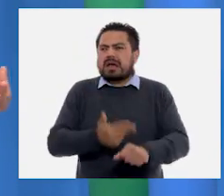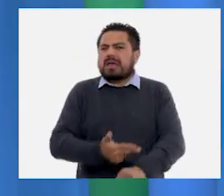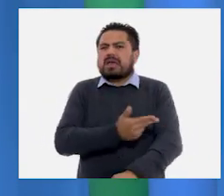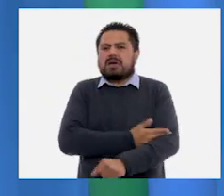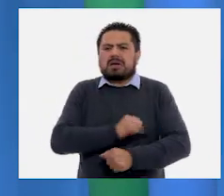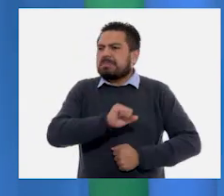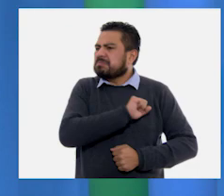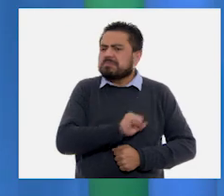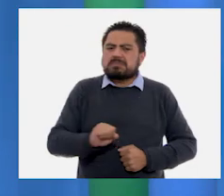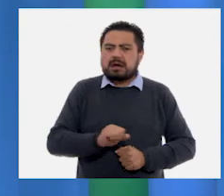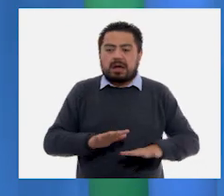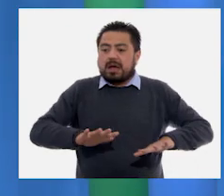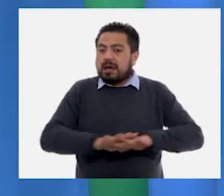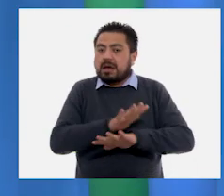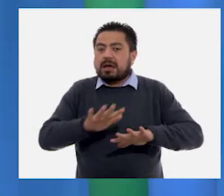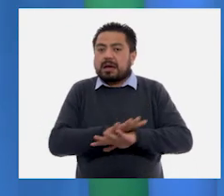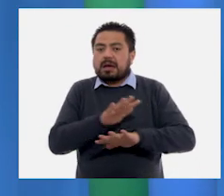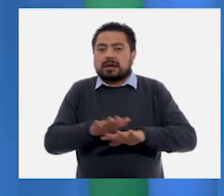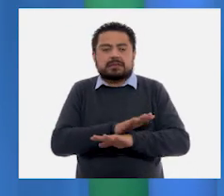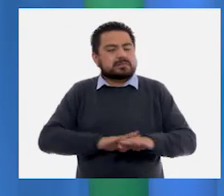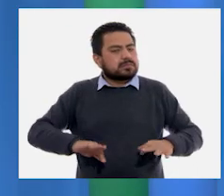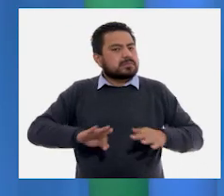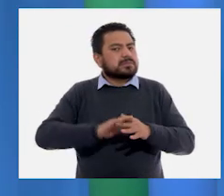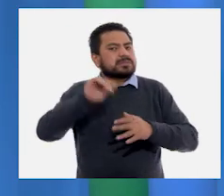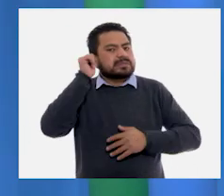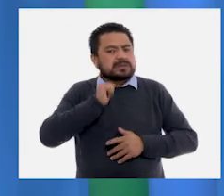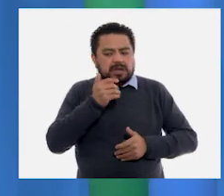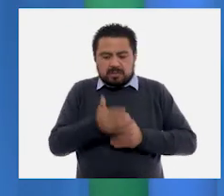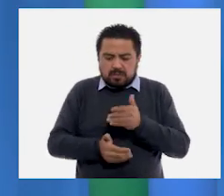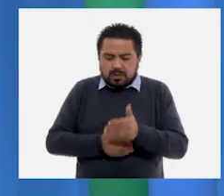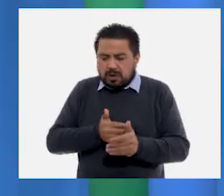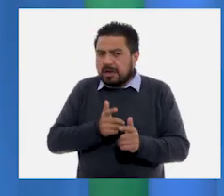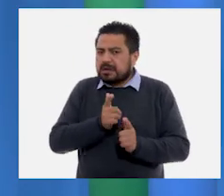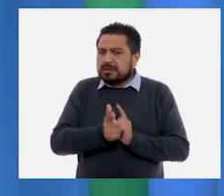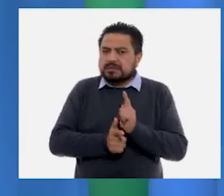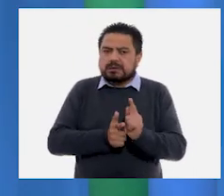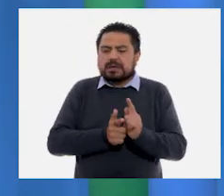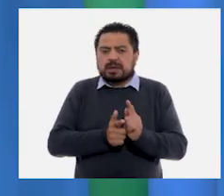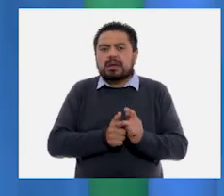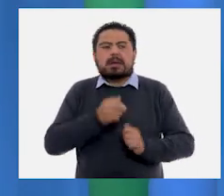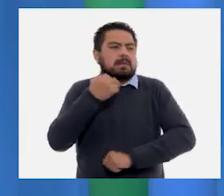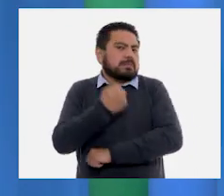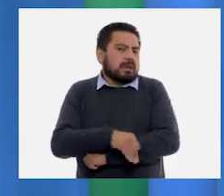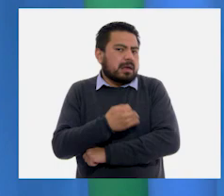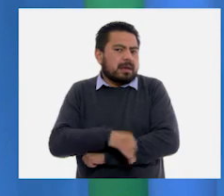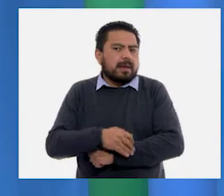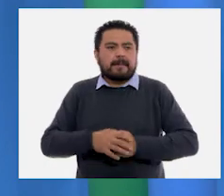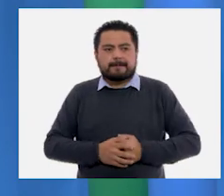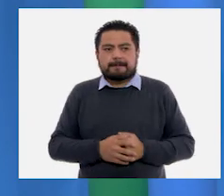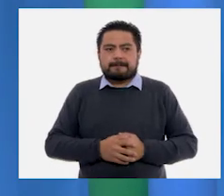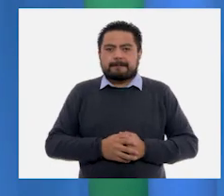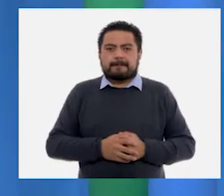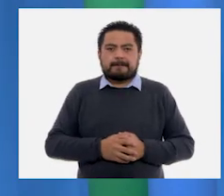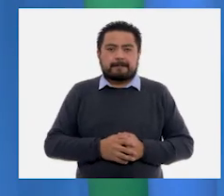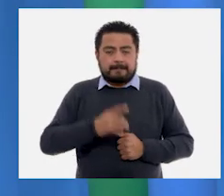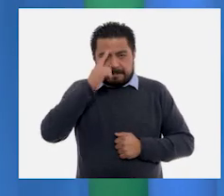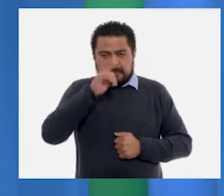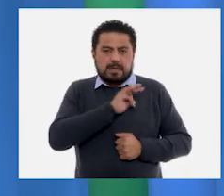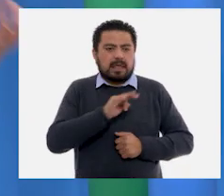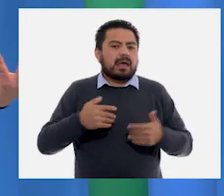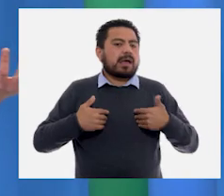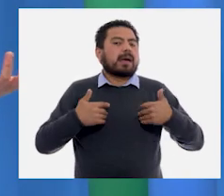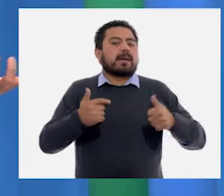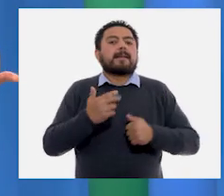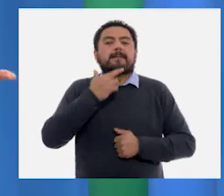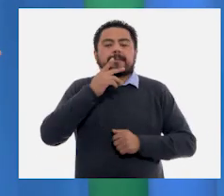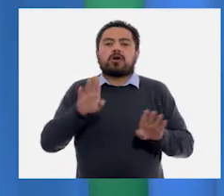villanos y en que los cambios casi siempre son procesos lentos y graduales. Para comprender mejor